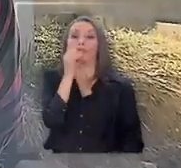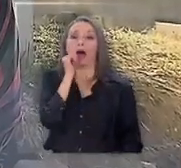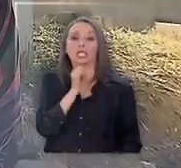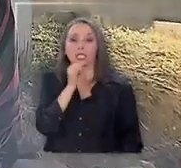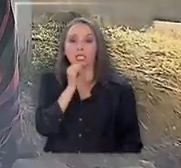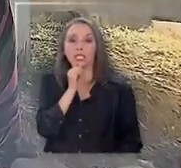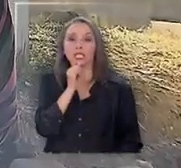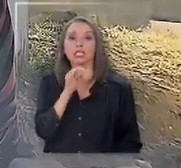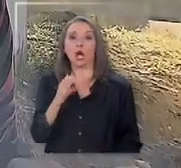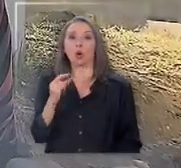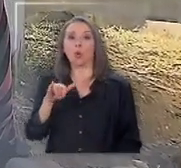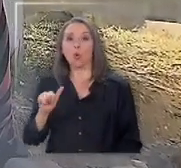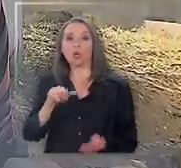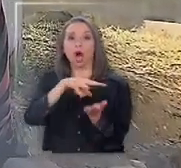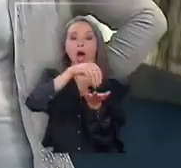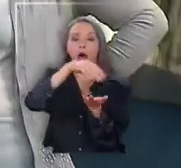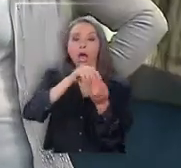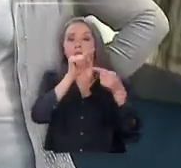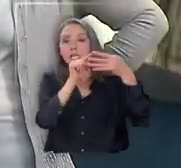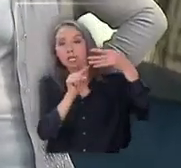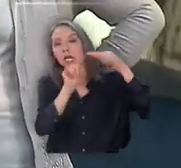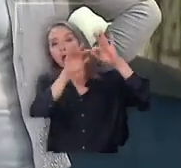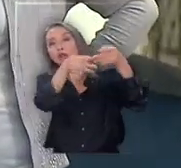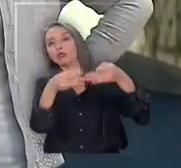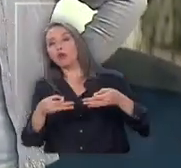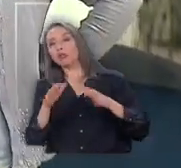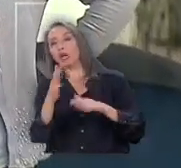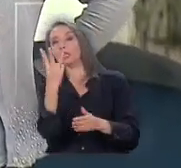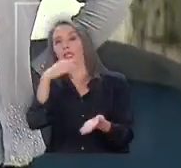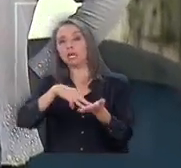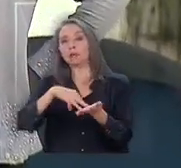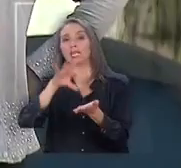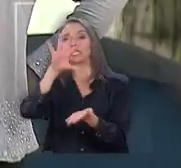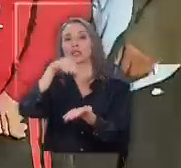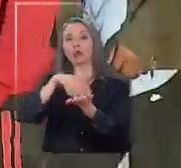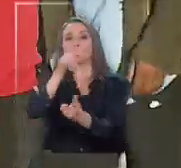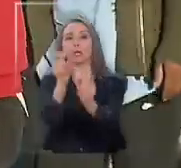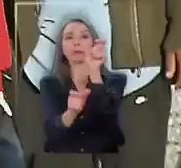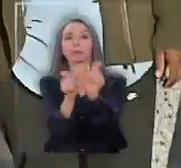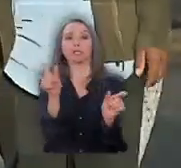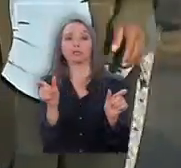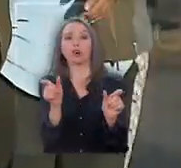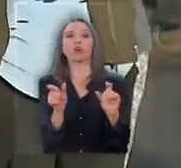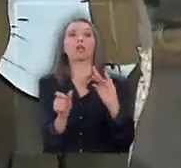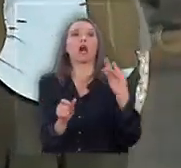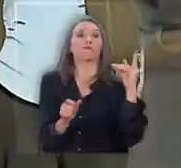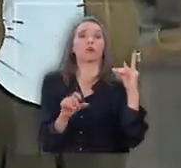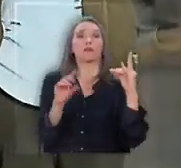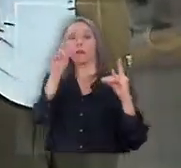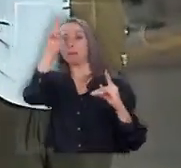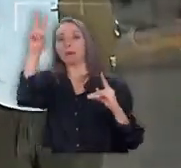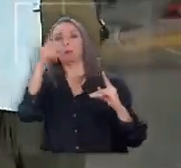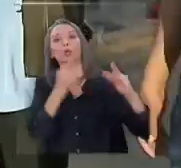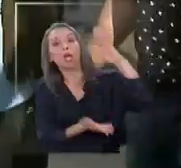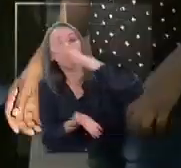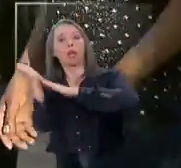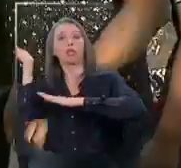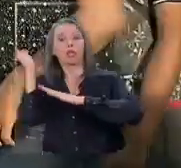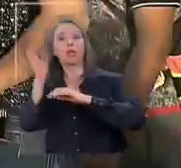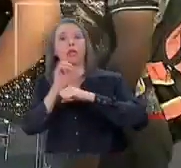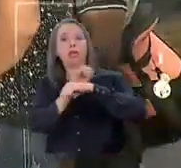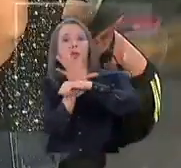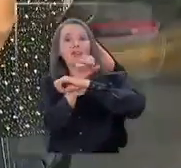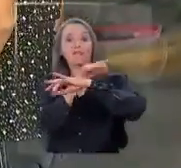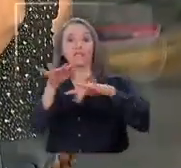y arica yo creo que podría ser entre tres mil cinco mil personajes entre bolivia y perú el virus